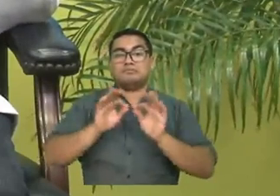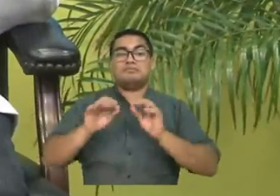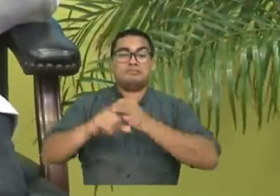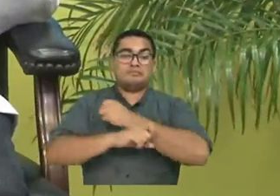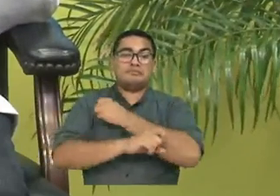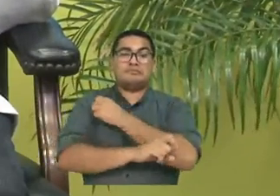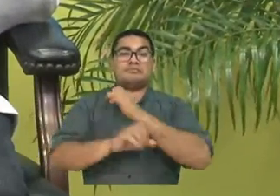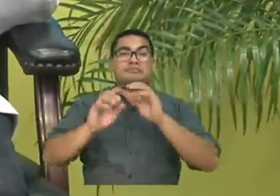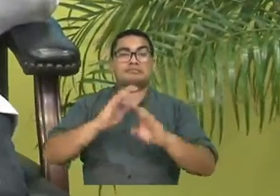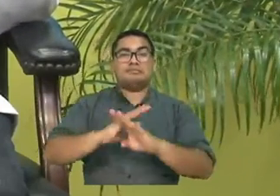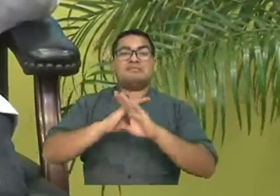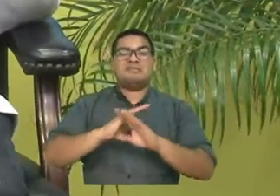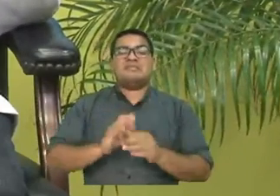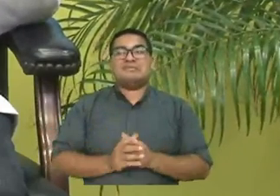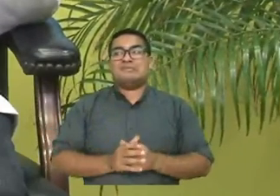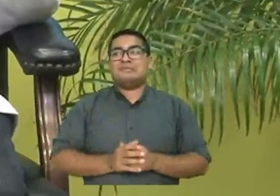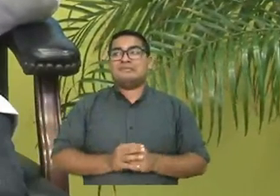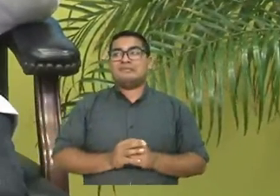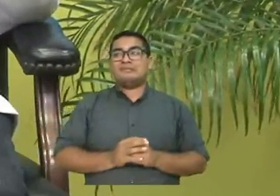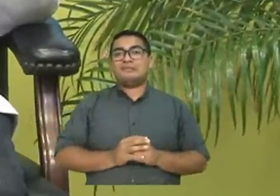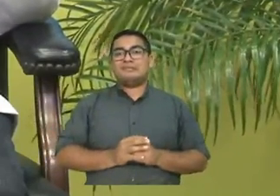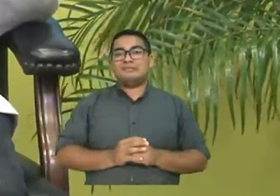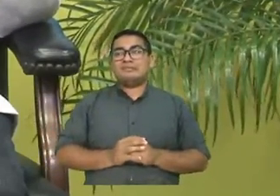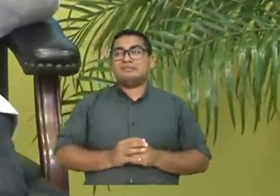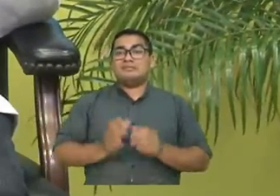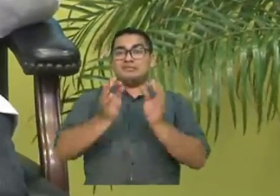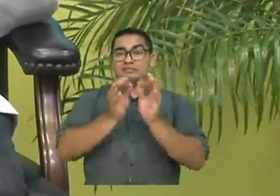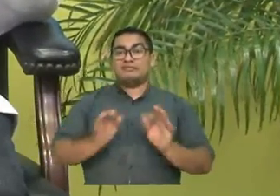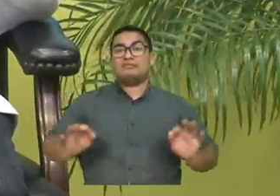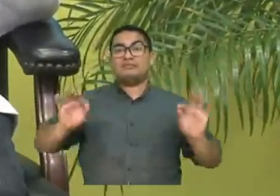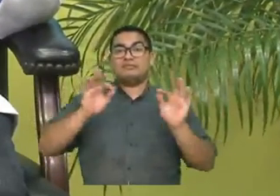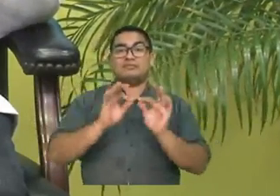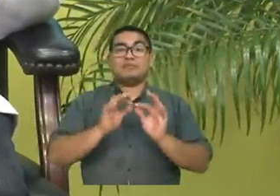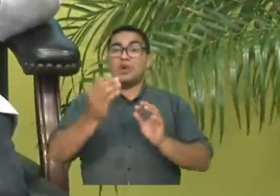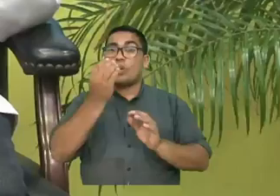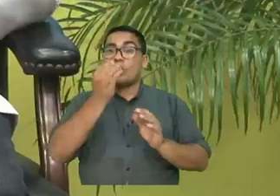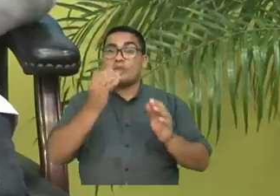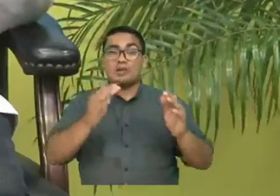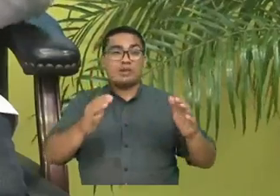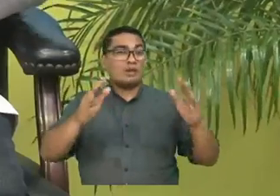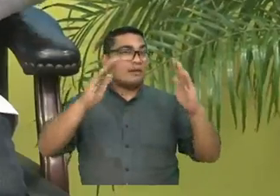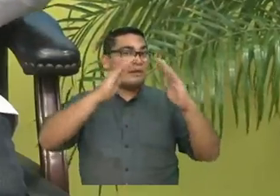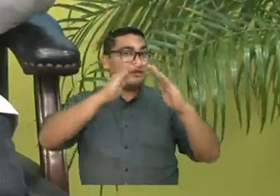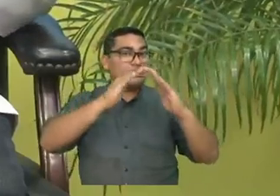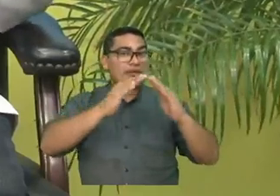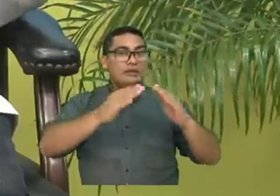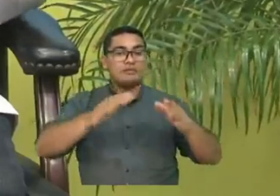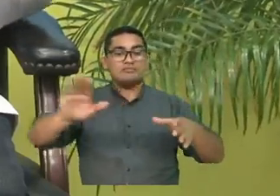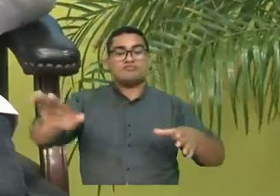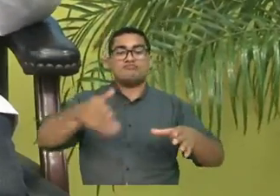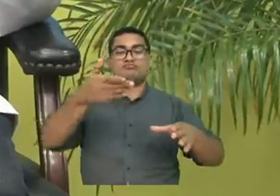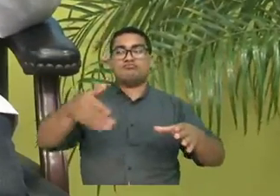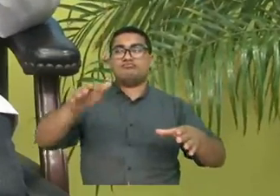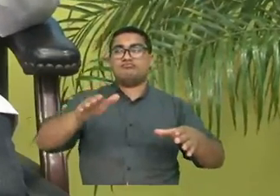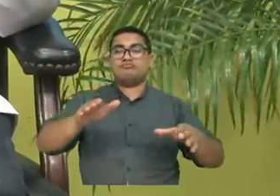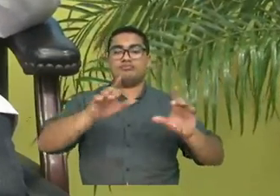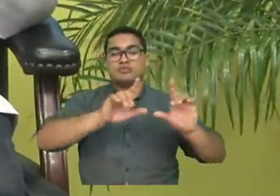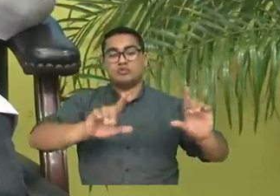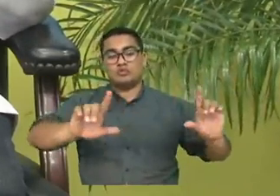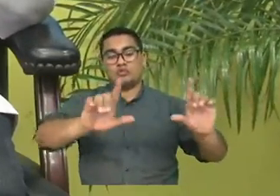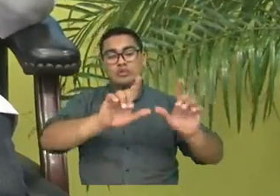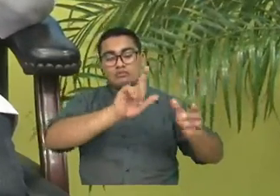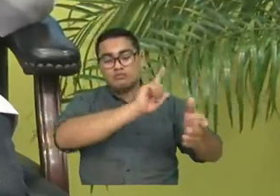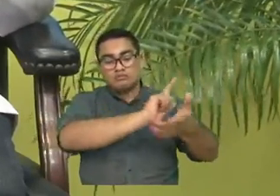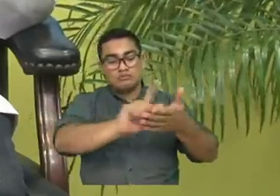de roedores. Ahora, hay que mantener la higiene de los alimentos, la seguridad de los alimentos. En la cocina, bueno, es el lugar que debe estar más